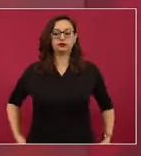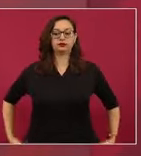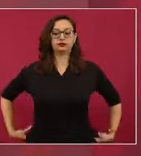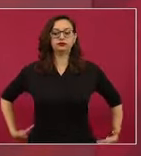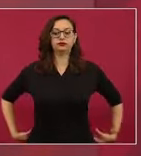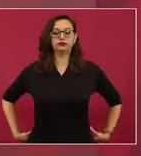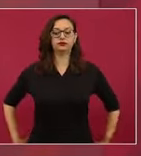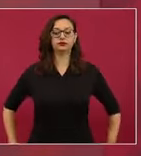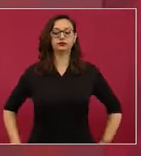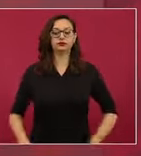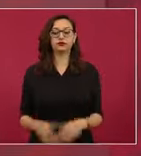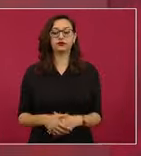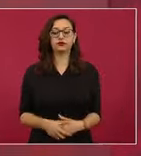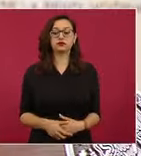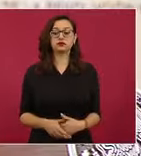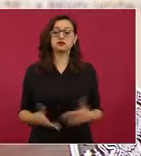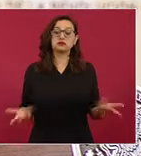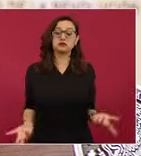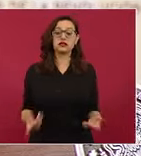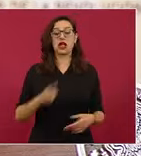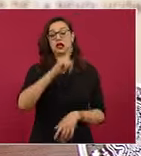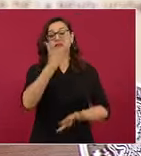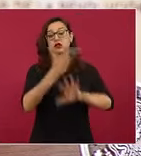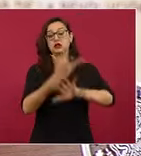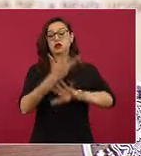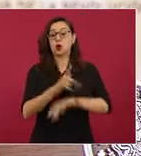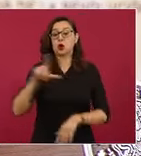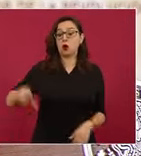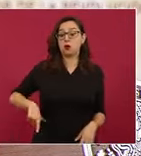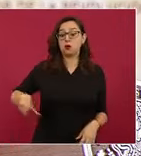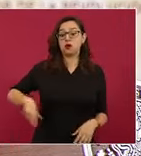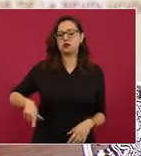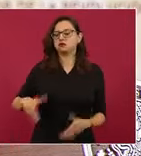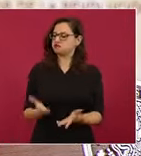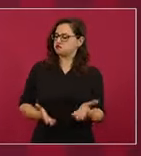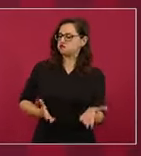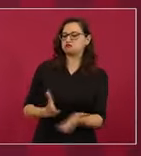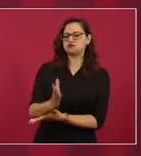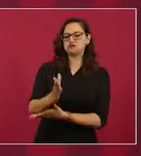quiere cambiar su política, allá ellos,